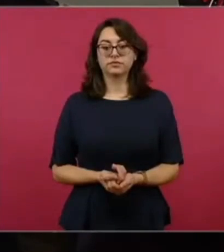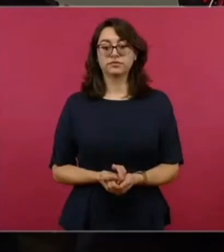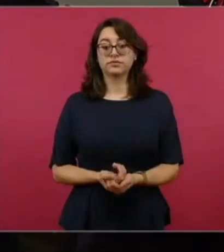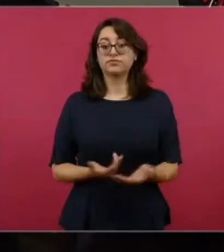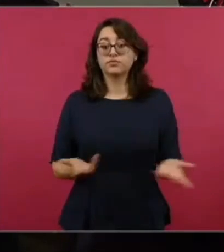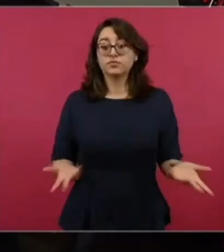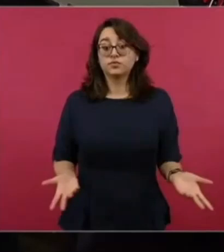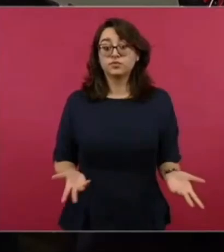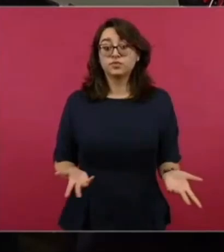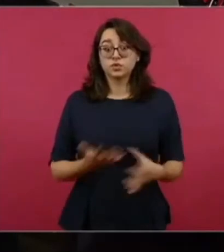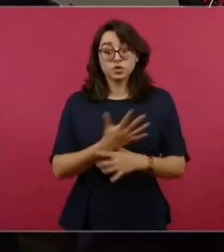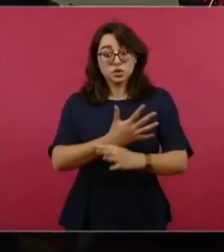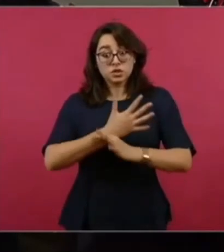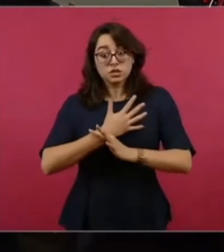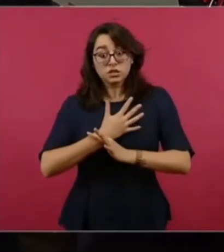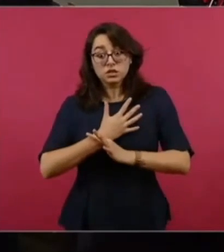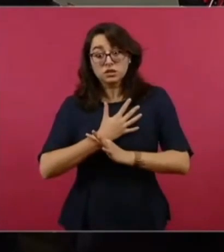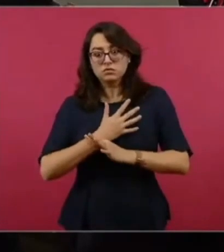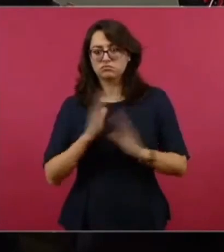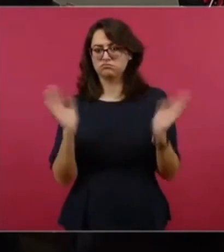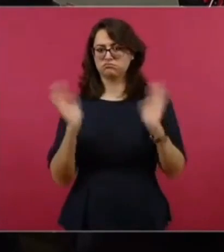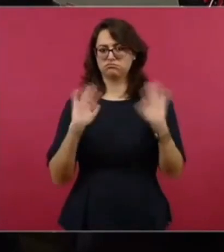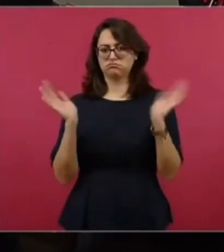No lo digo yo.